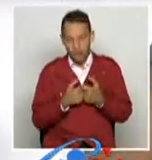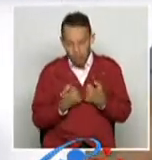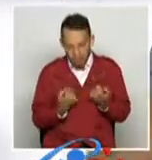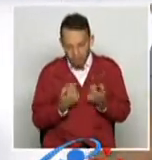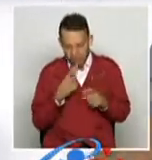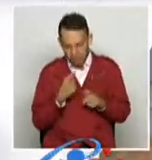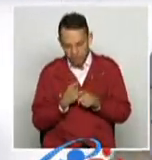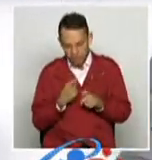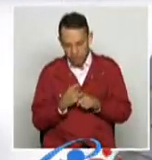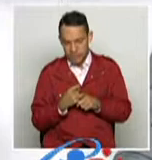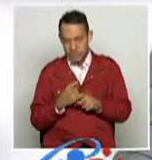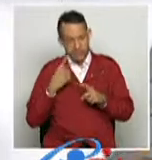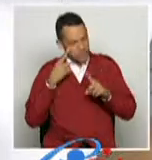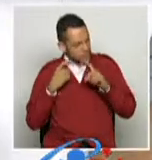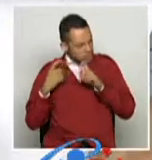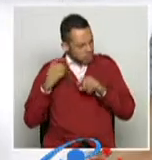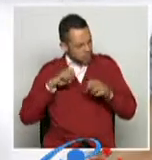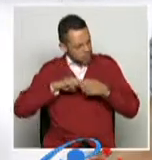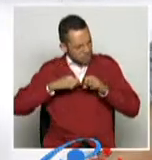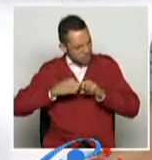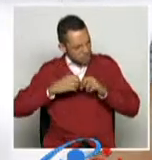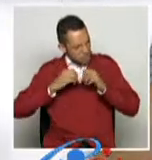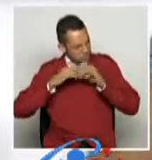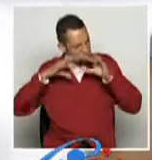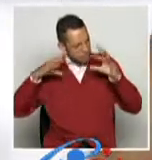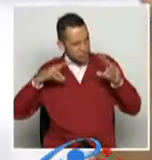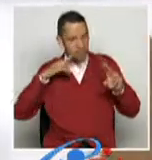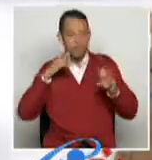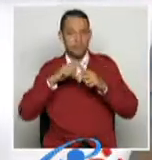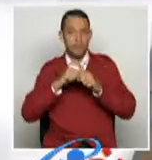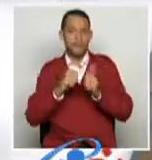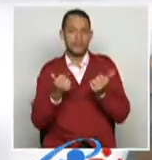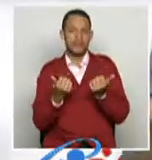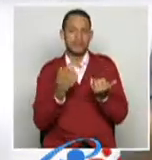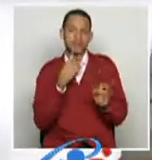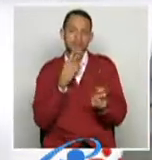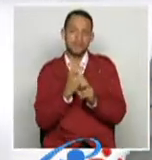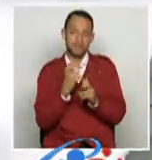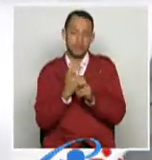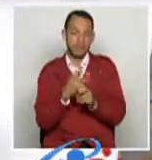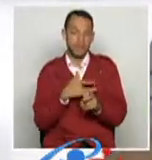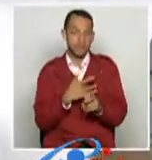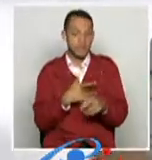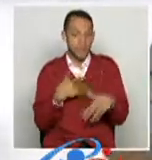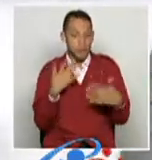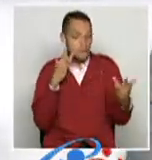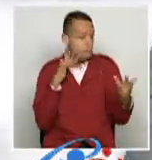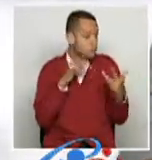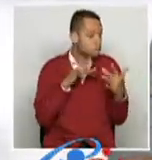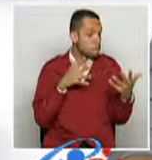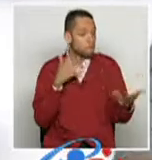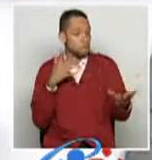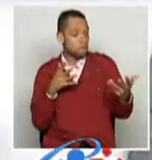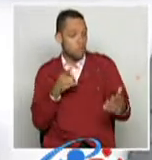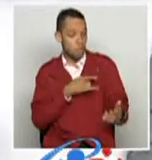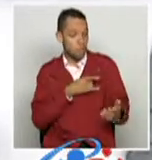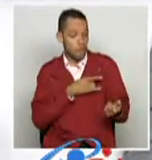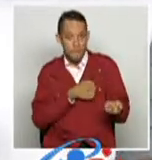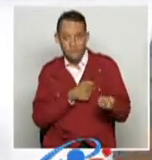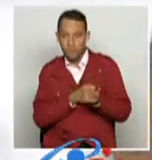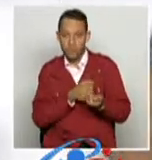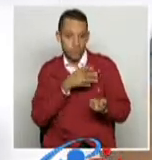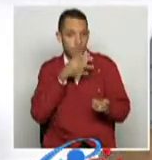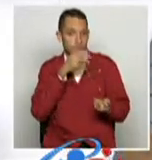emociones negativas humanas, que la deberíamos de convertir en sentimientos, pero no sabemos cómo porque en la universidad no le enseñan a nadie